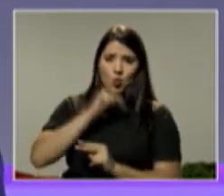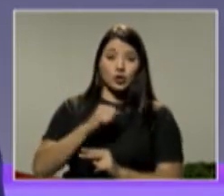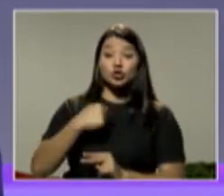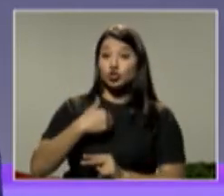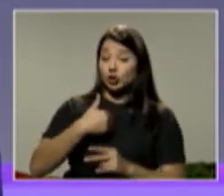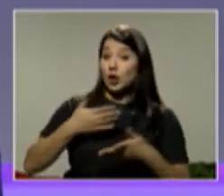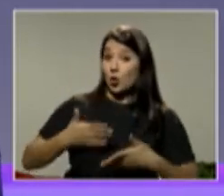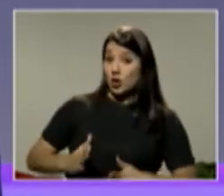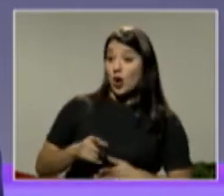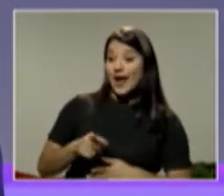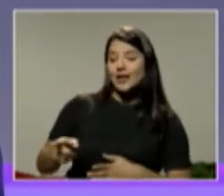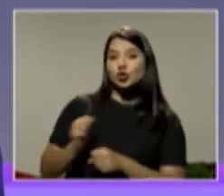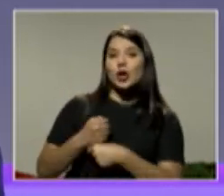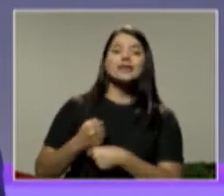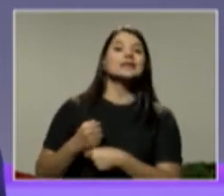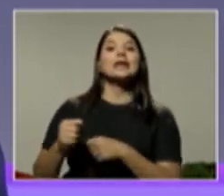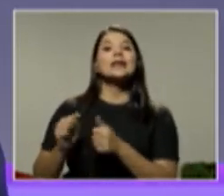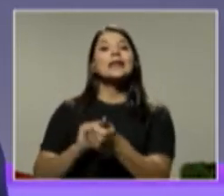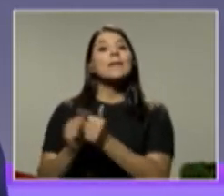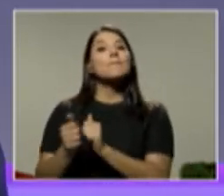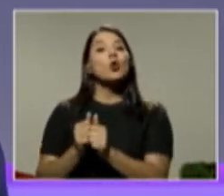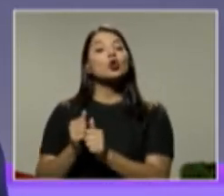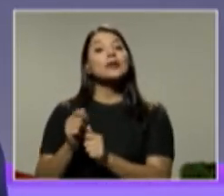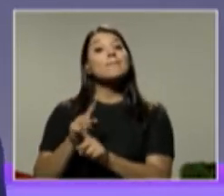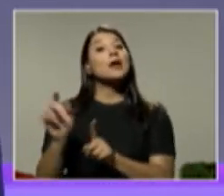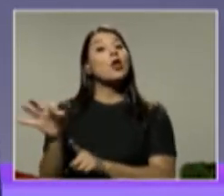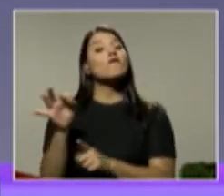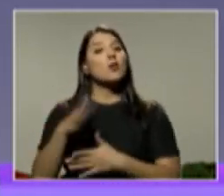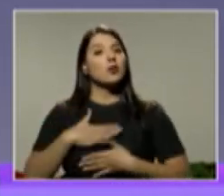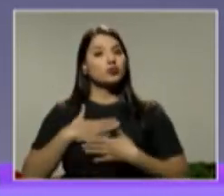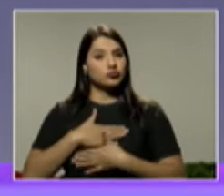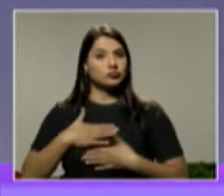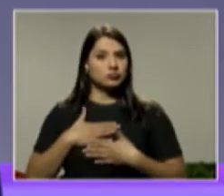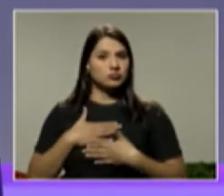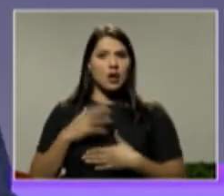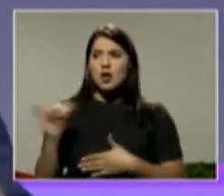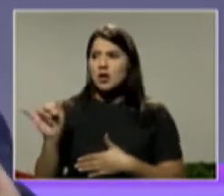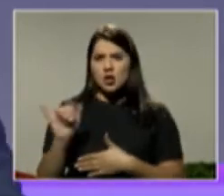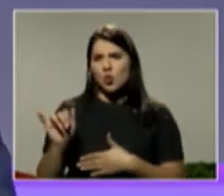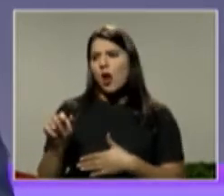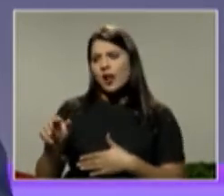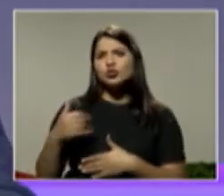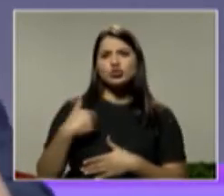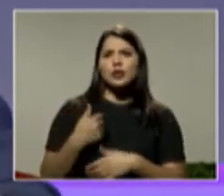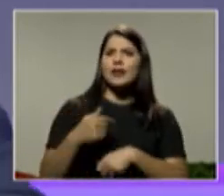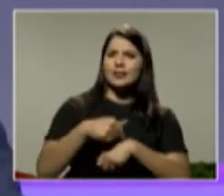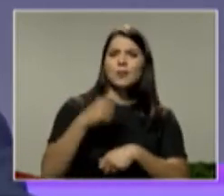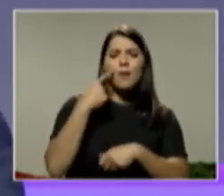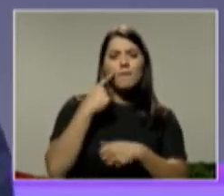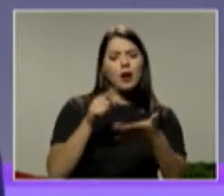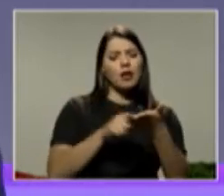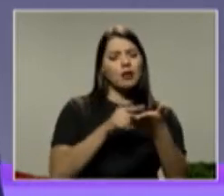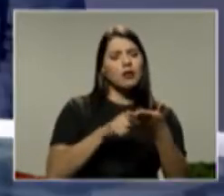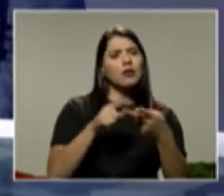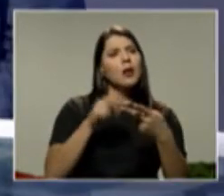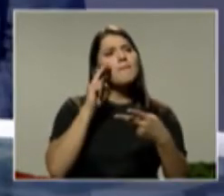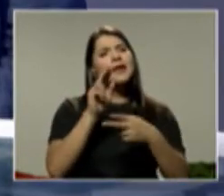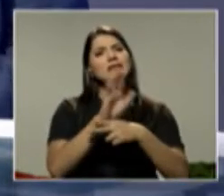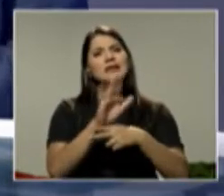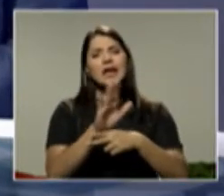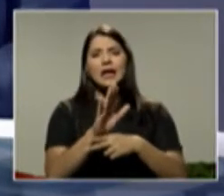que practican deporte de manera recreativa. Igualmente tienen tiempo para estar pegados a una tablet, ver televisión, un teléfono, etcétera,